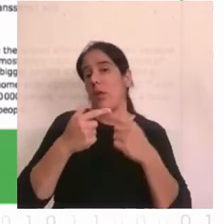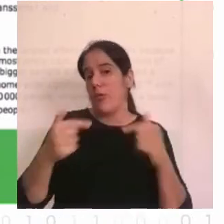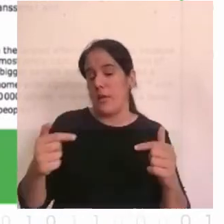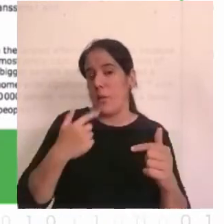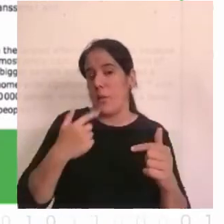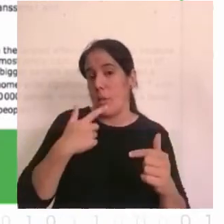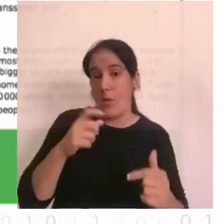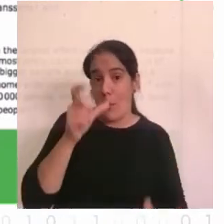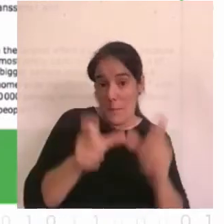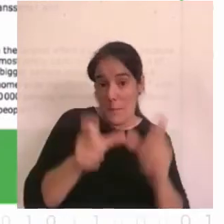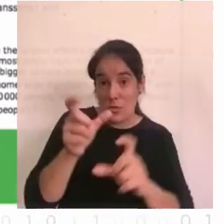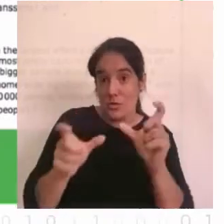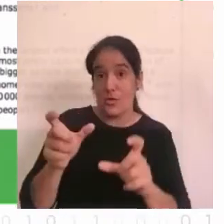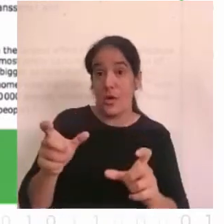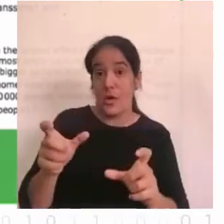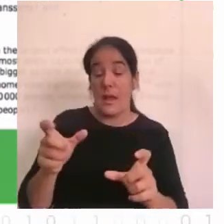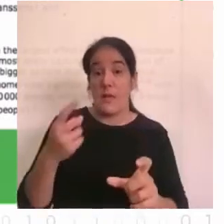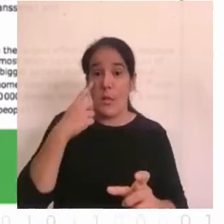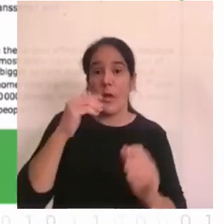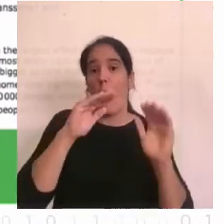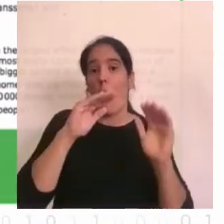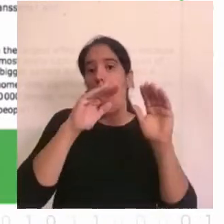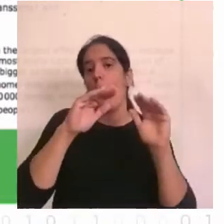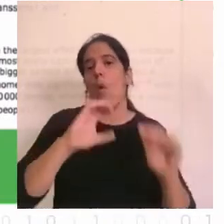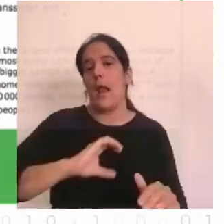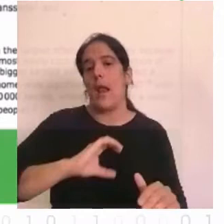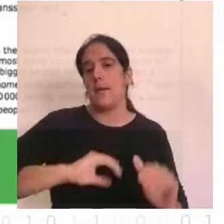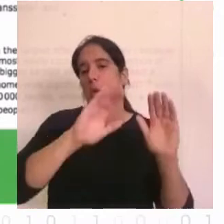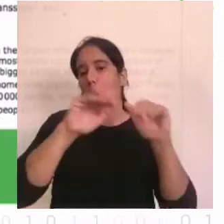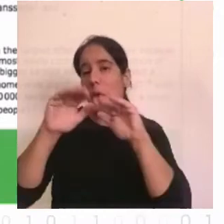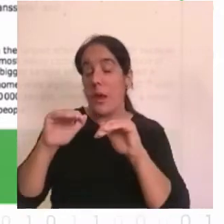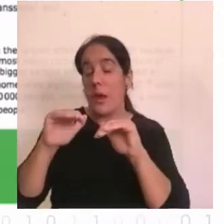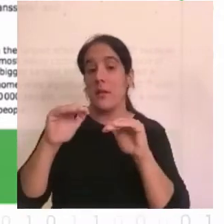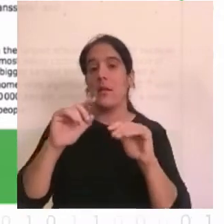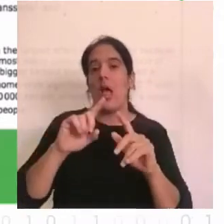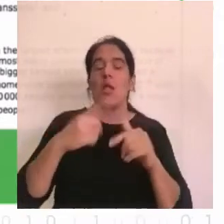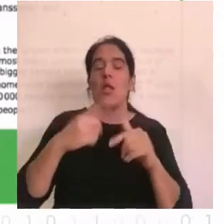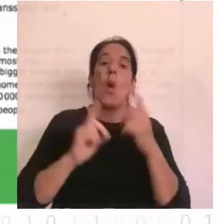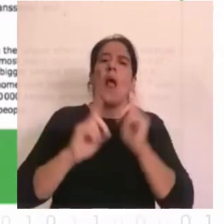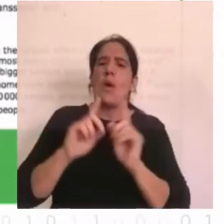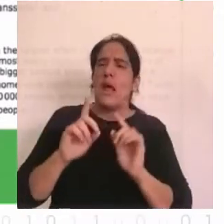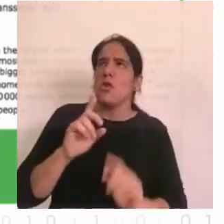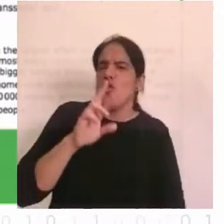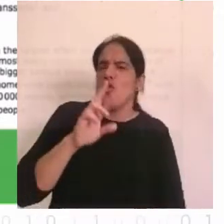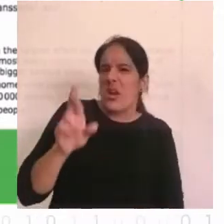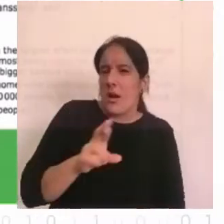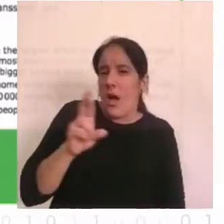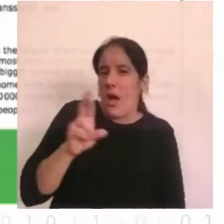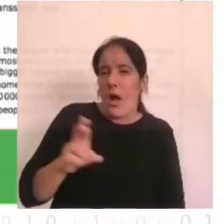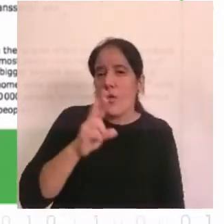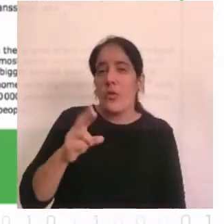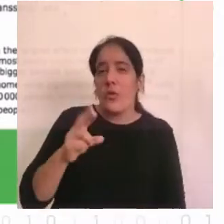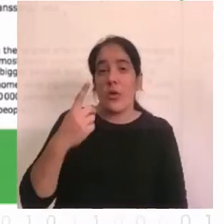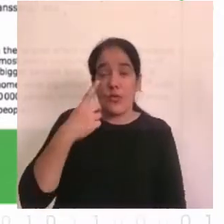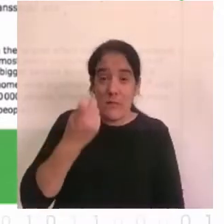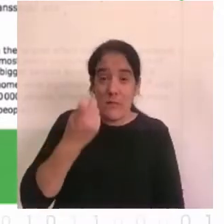encontrar. Después hay alelos que son muy raros, o sea, son variantes que están muy poco presentes en la población, pero tienen efectos muy grandes. Esos son